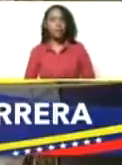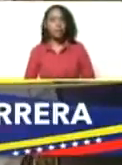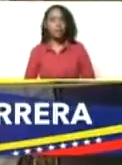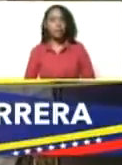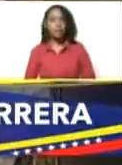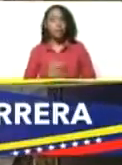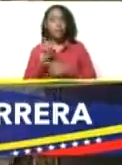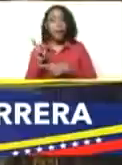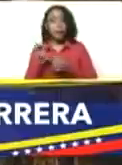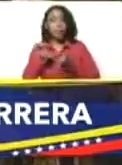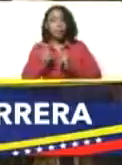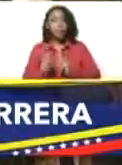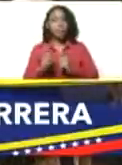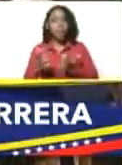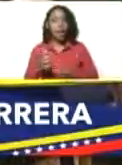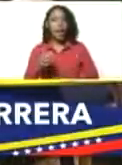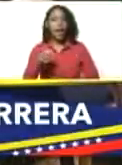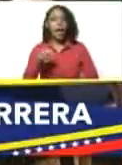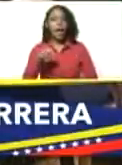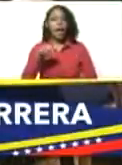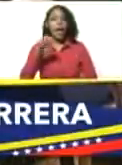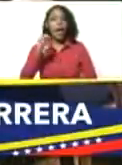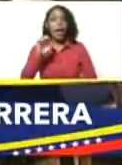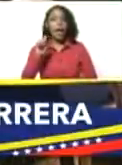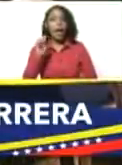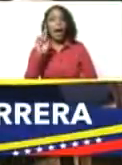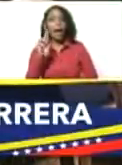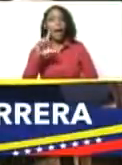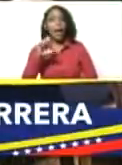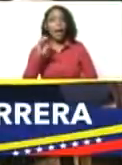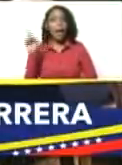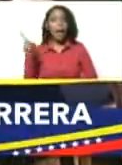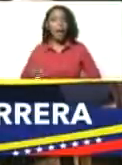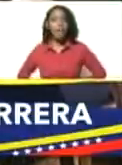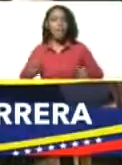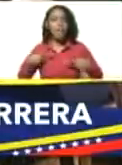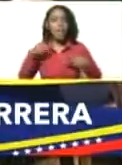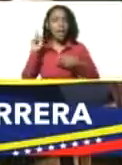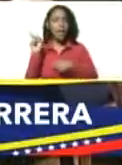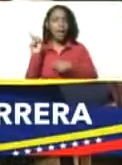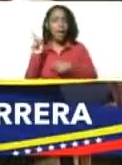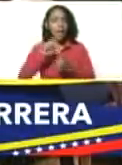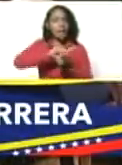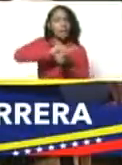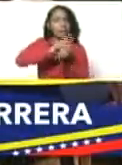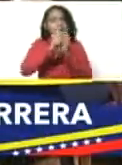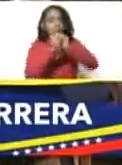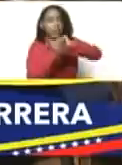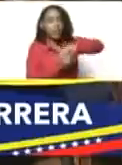Se trata de Earle, la vida de Earle se convierte